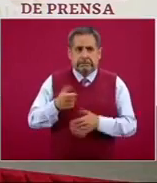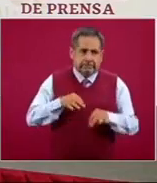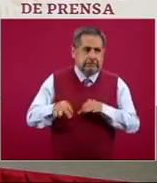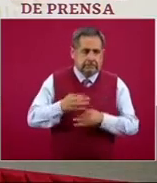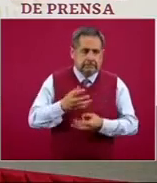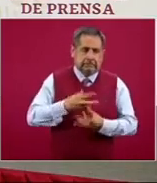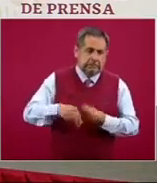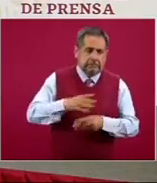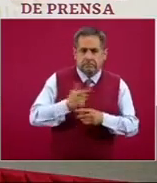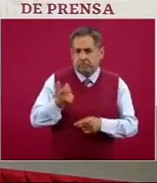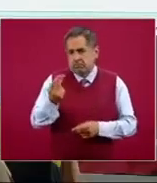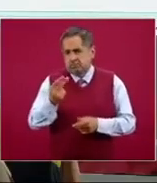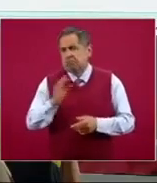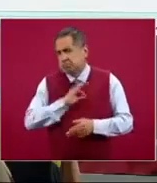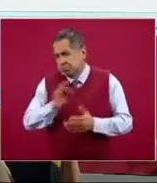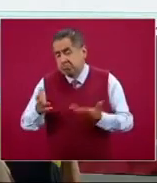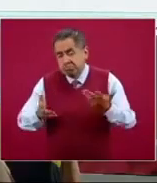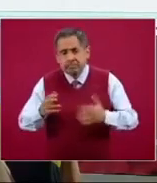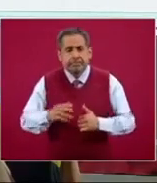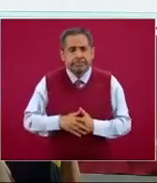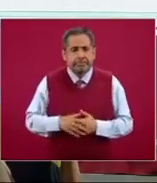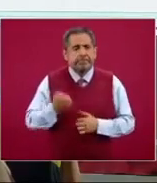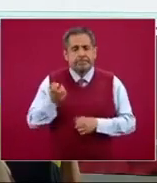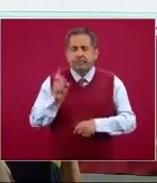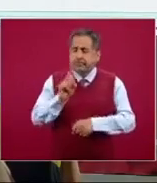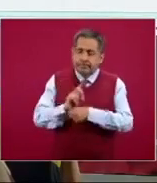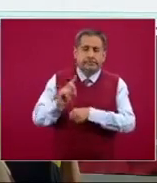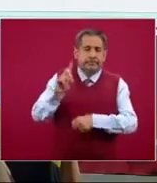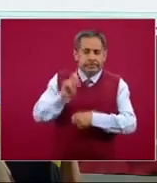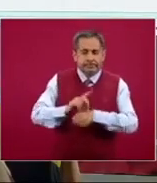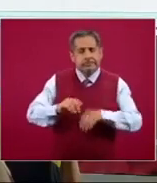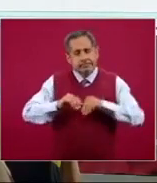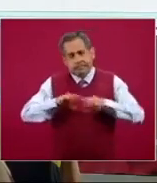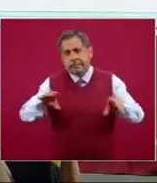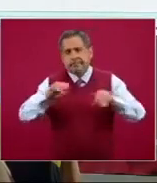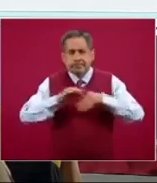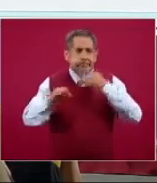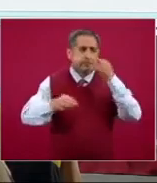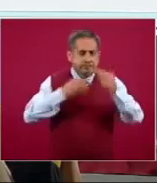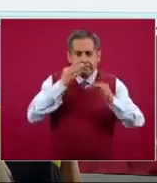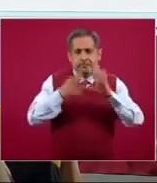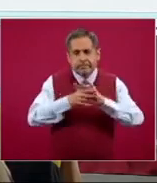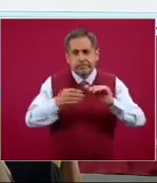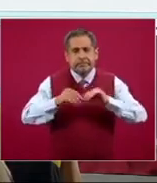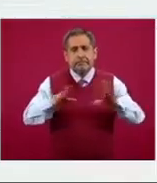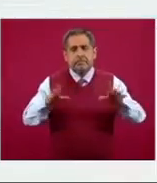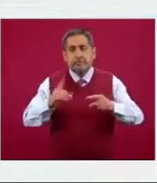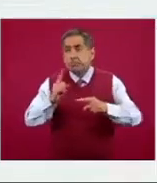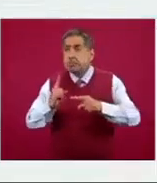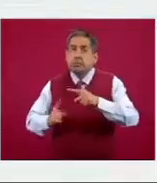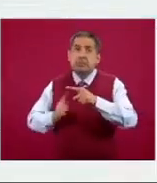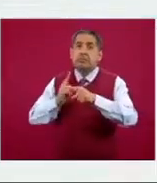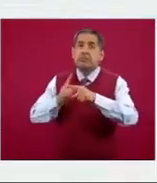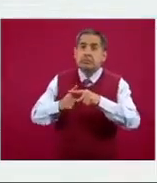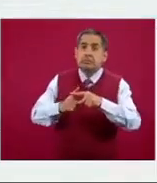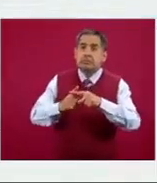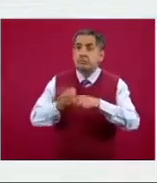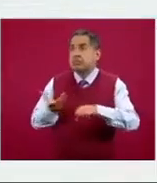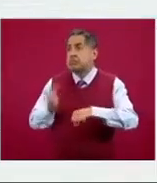economía popular. Entonces, en esto que aparece todos los días en casi todos los medios de comunicación, que es una suma de